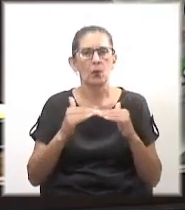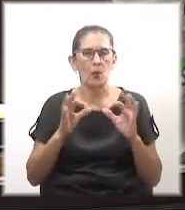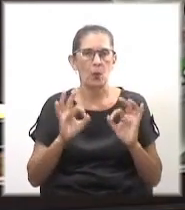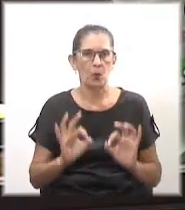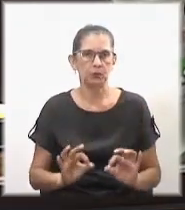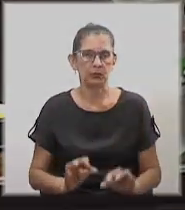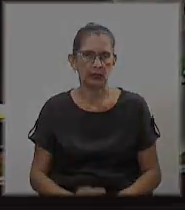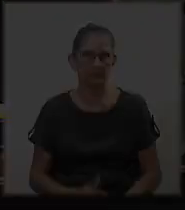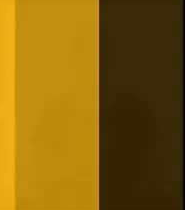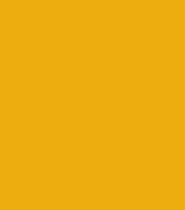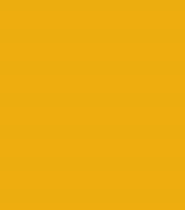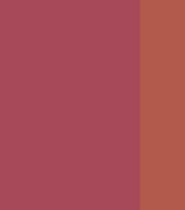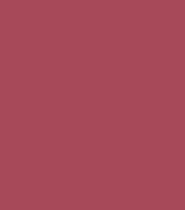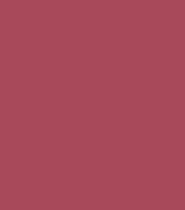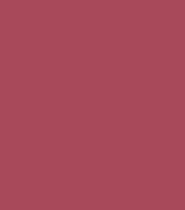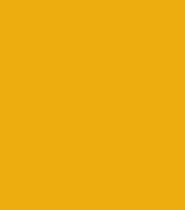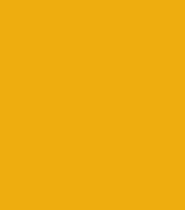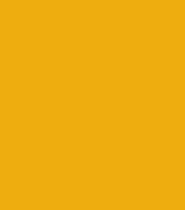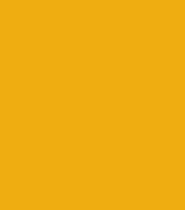Gracias, señor presidente.